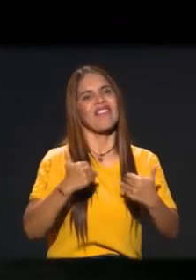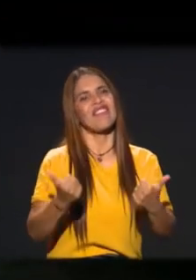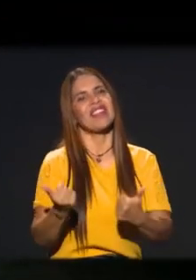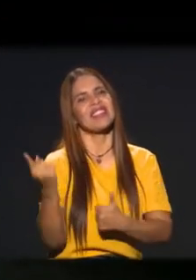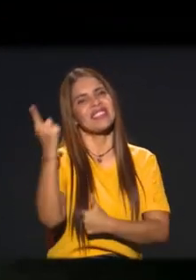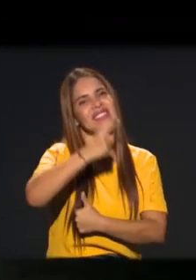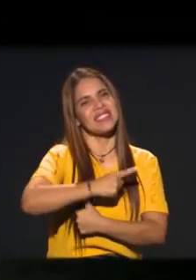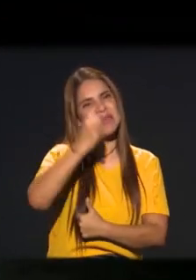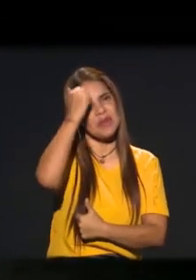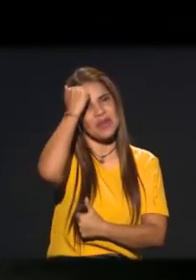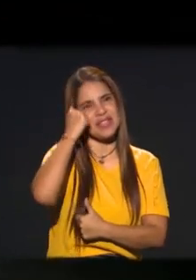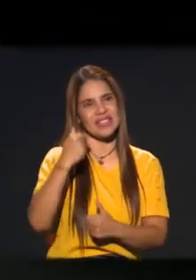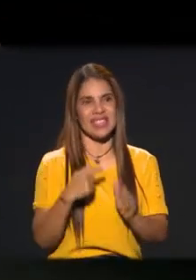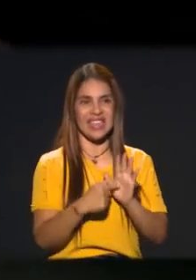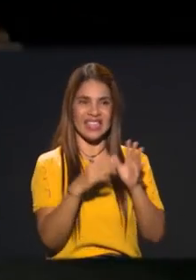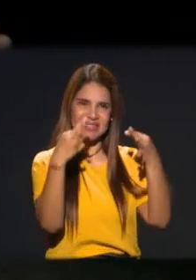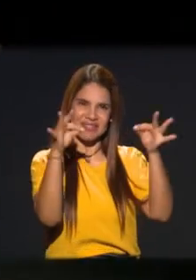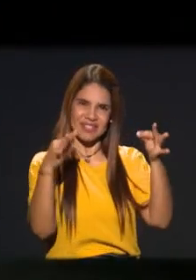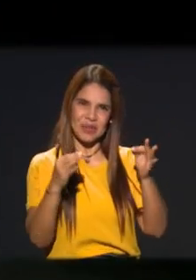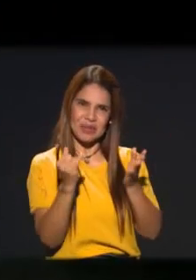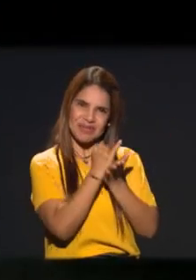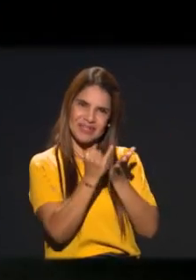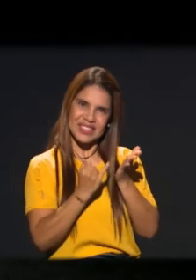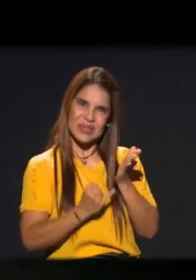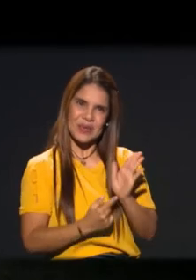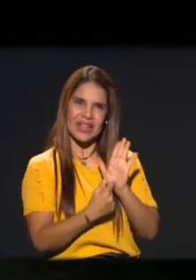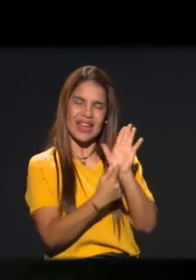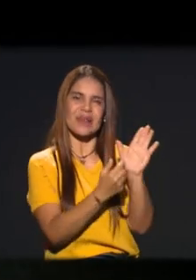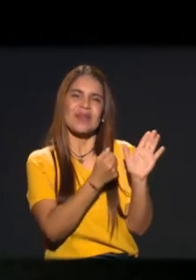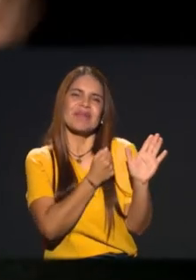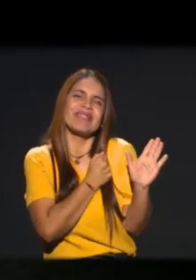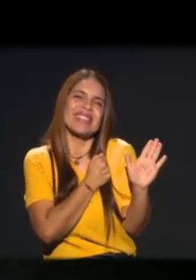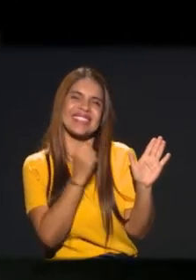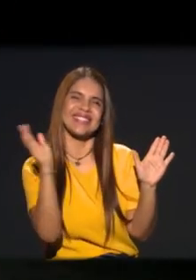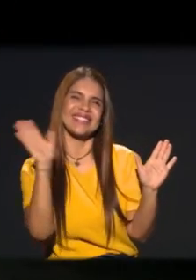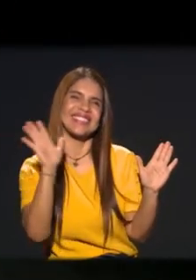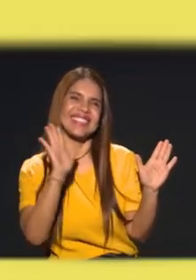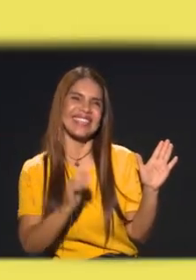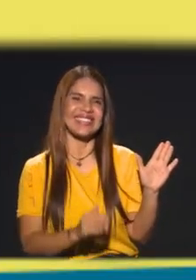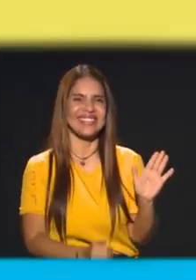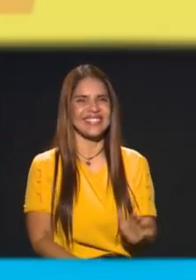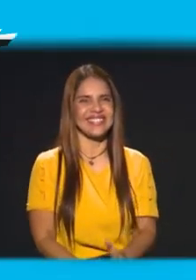maestra. Aquí le hice algo y la quiero mucho. Chao.